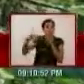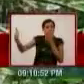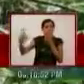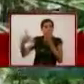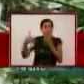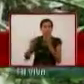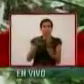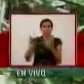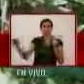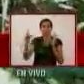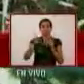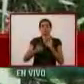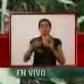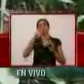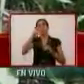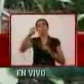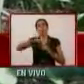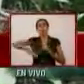lugar, ¿no?